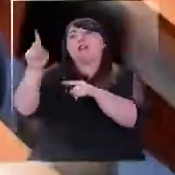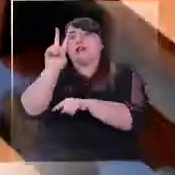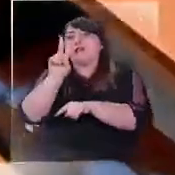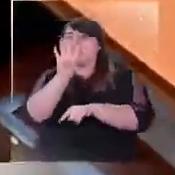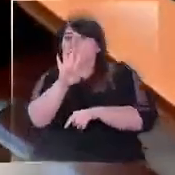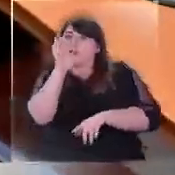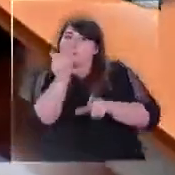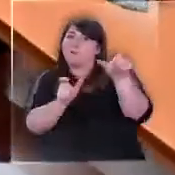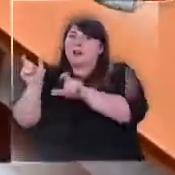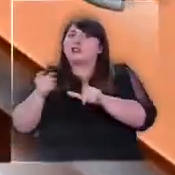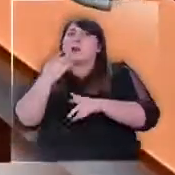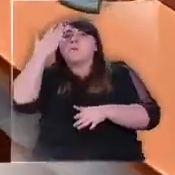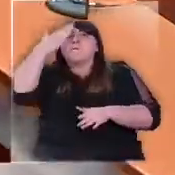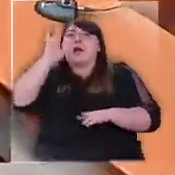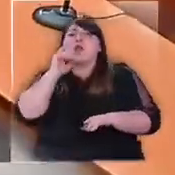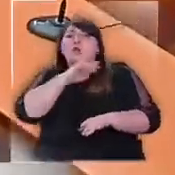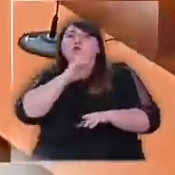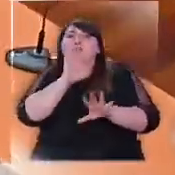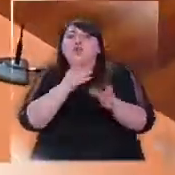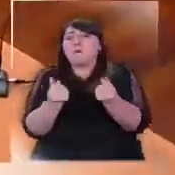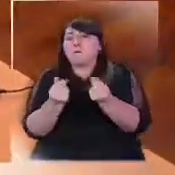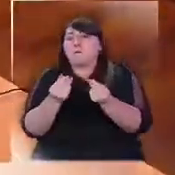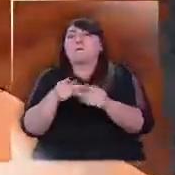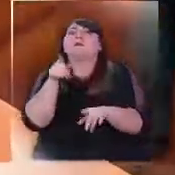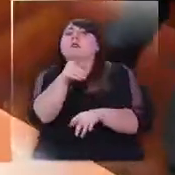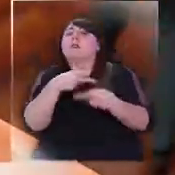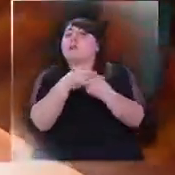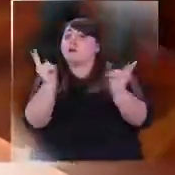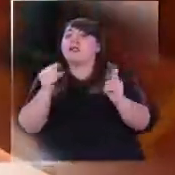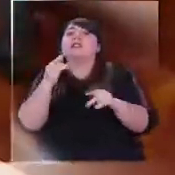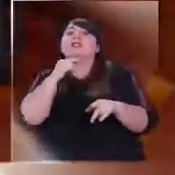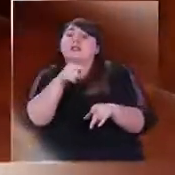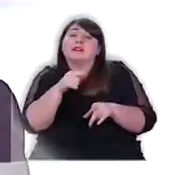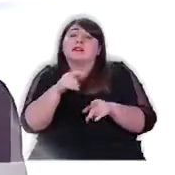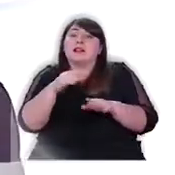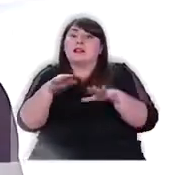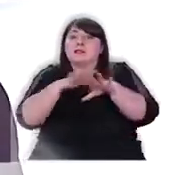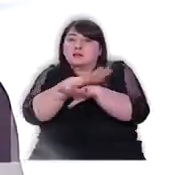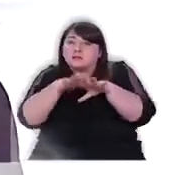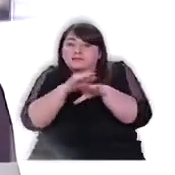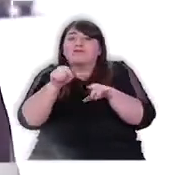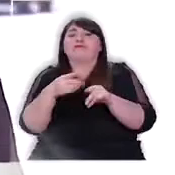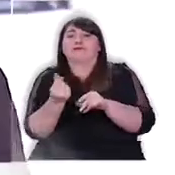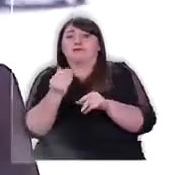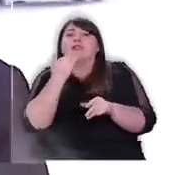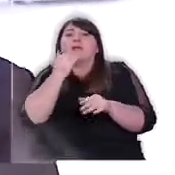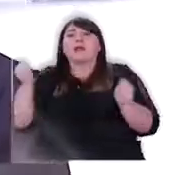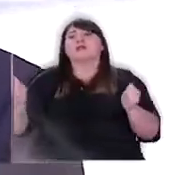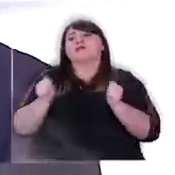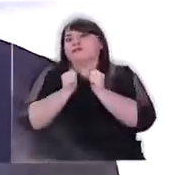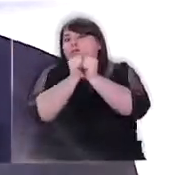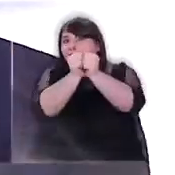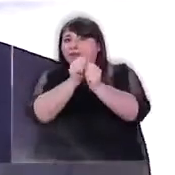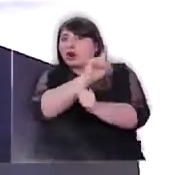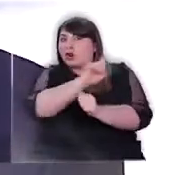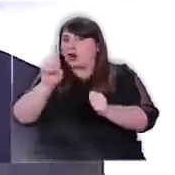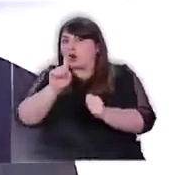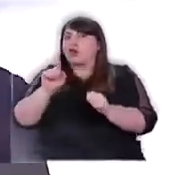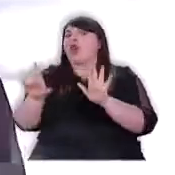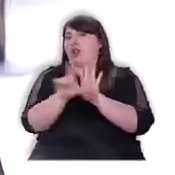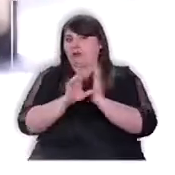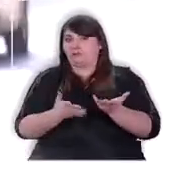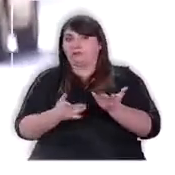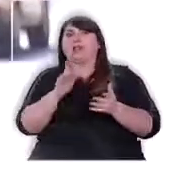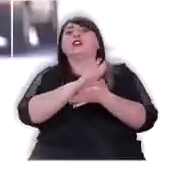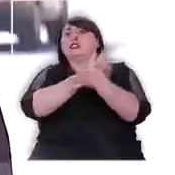de caudales públicos, lavado de activos y asociación ilícita. Son todos delitos que contemplan penas de crimen, y eventualmente estas penas,